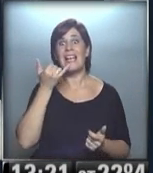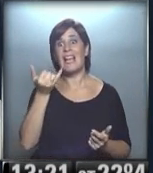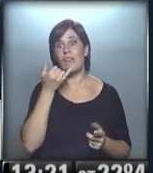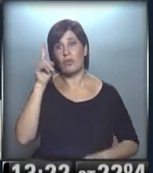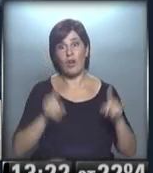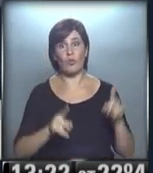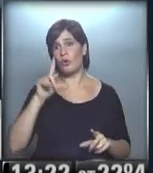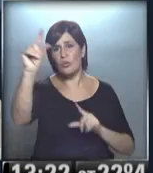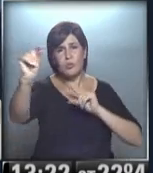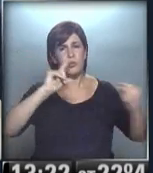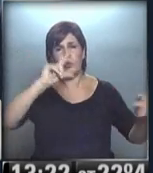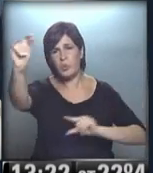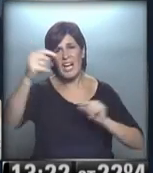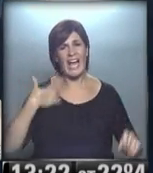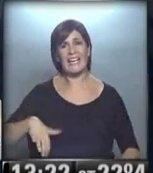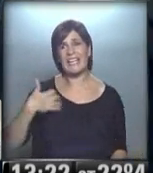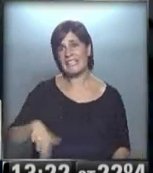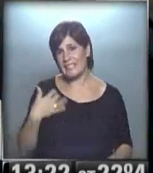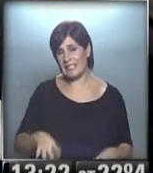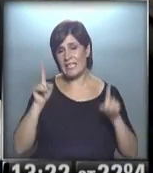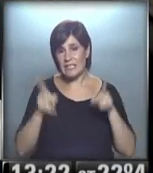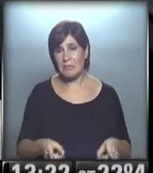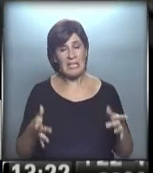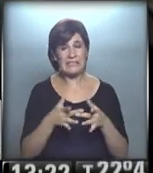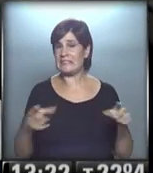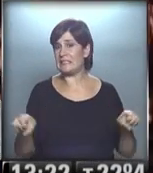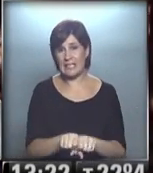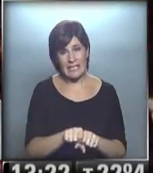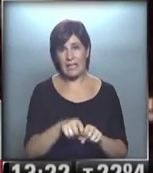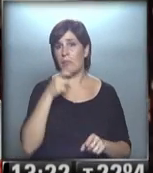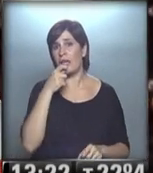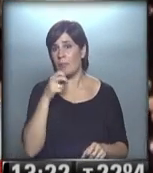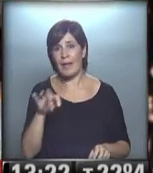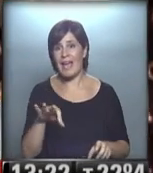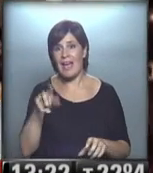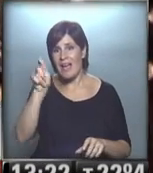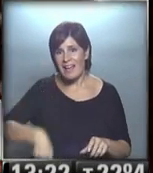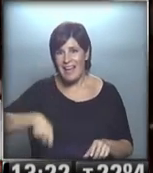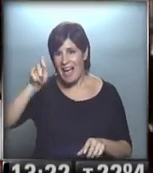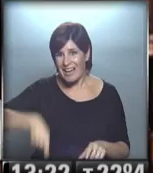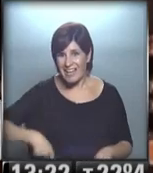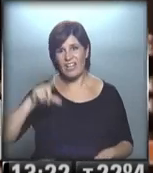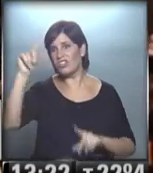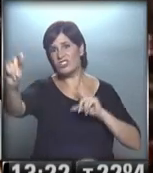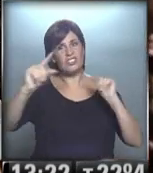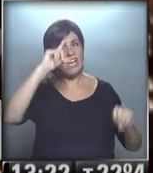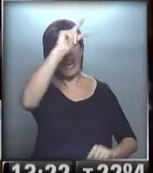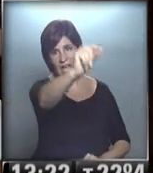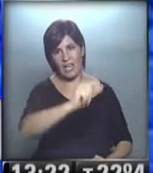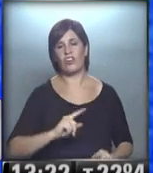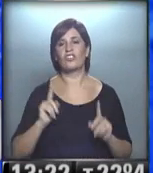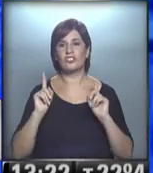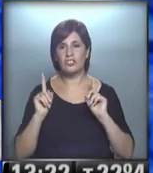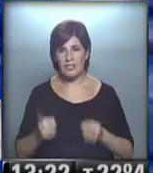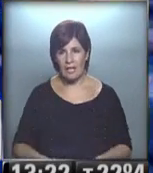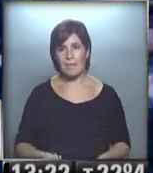difícil acceso conexiones de internet para cajeros automáticos en zonas alejadas y la